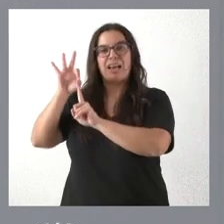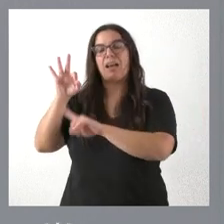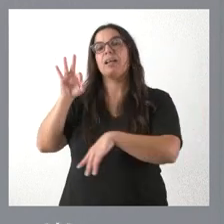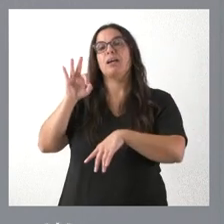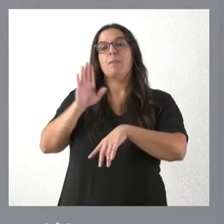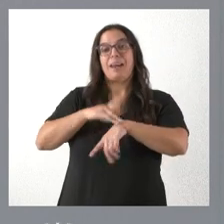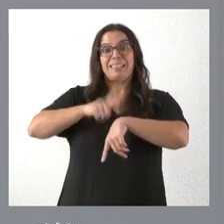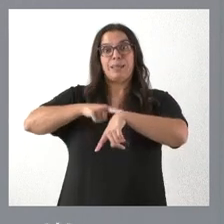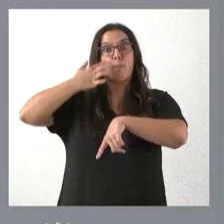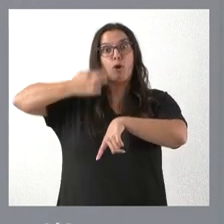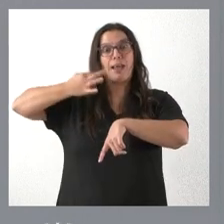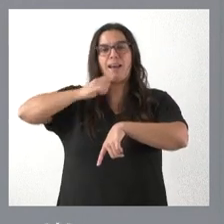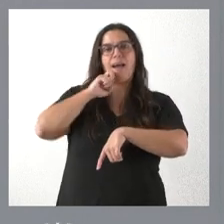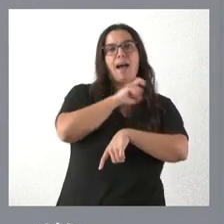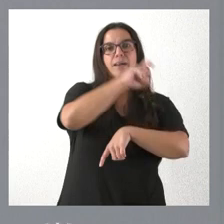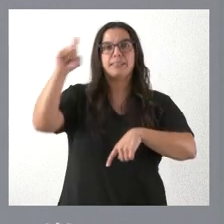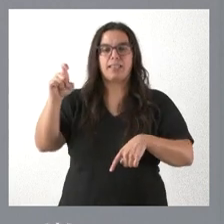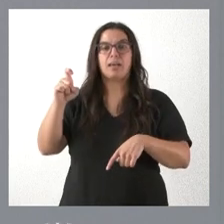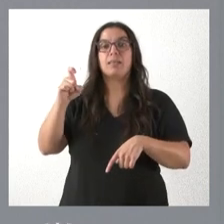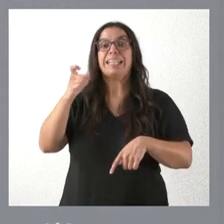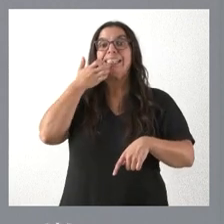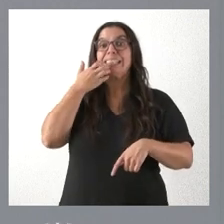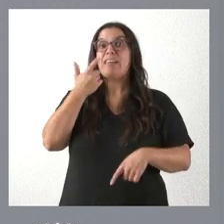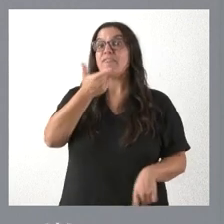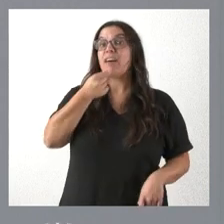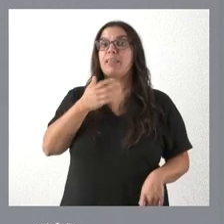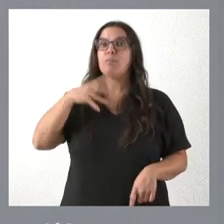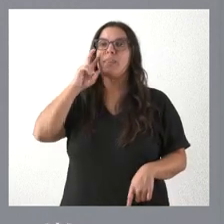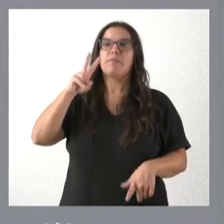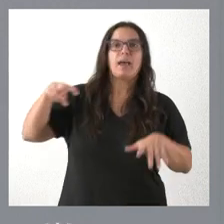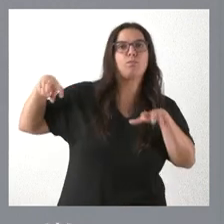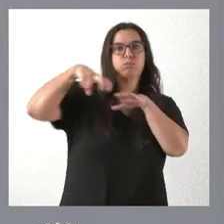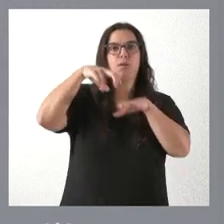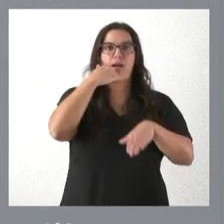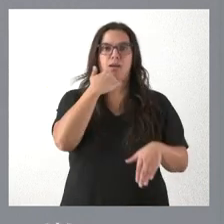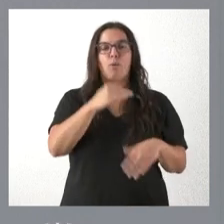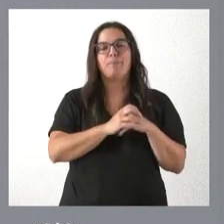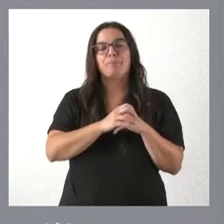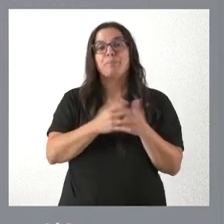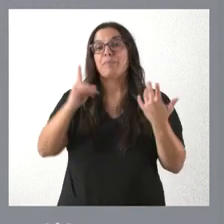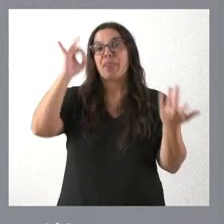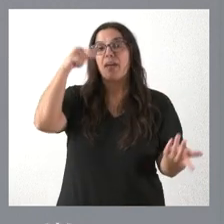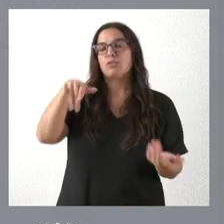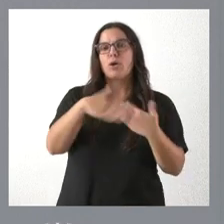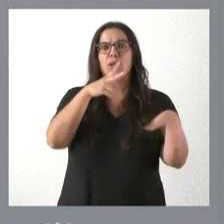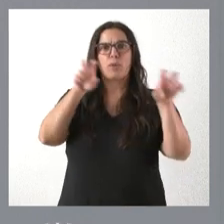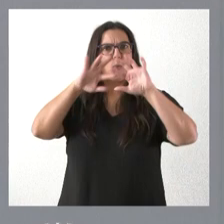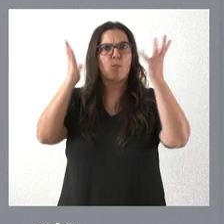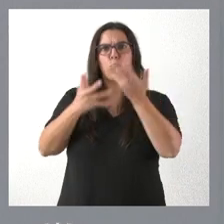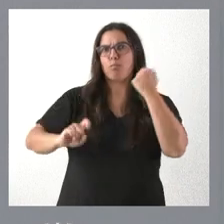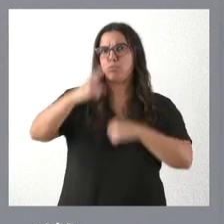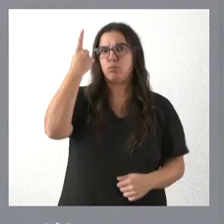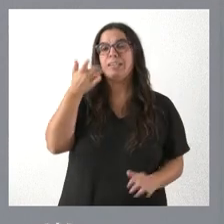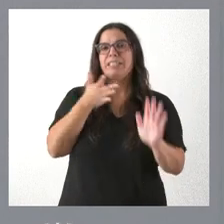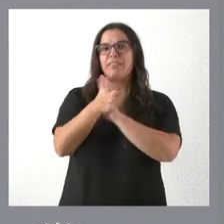tiempo real a los conductores sobre la probabilidad y reducción de un animal en la calzada esta iniciativa es una Innovación a nivel mundial y